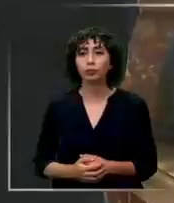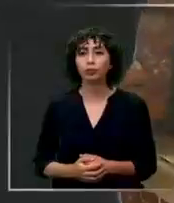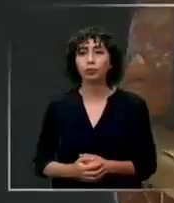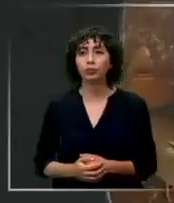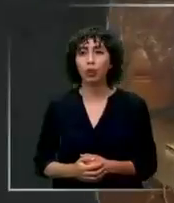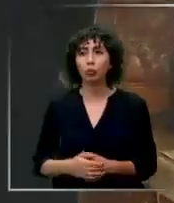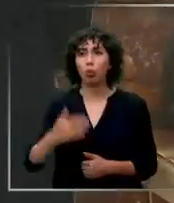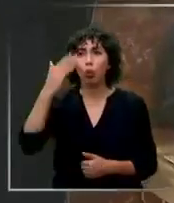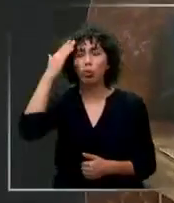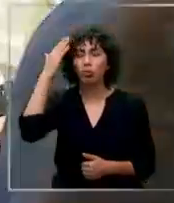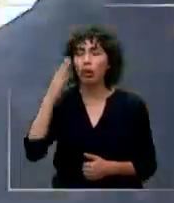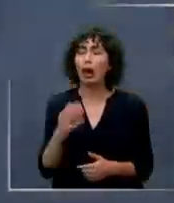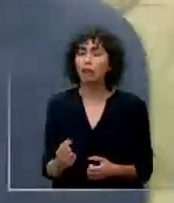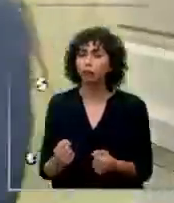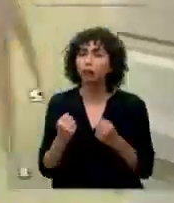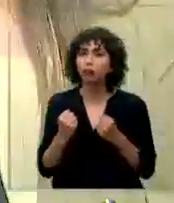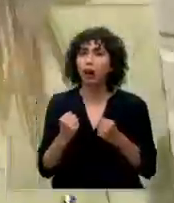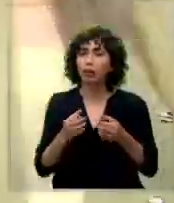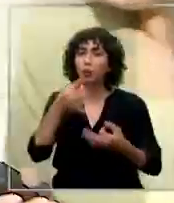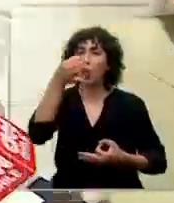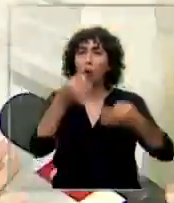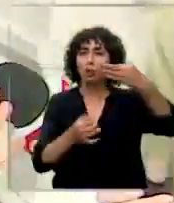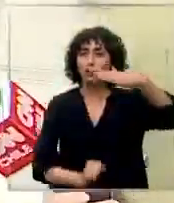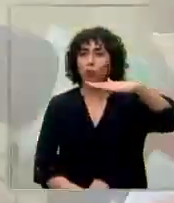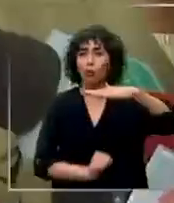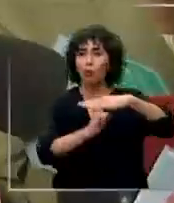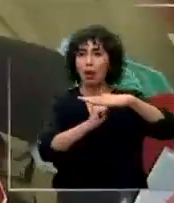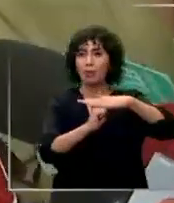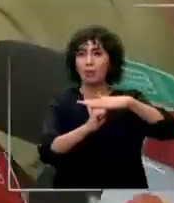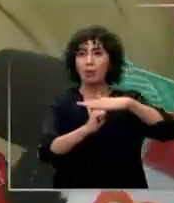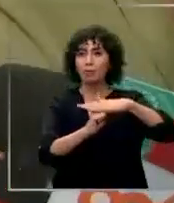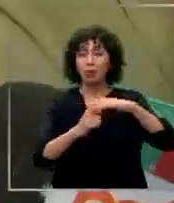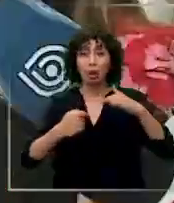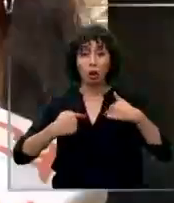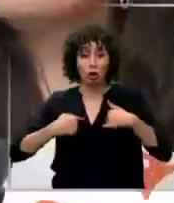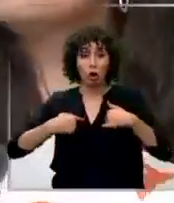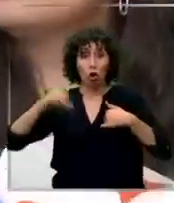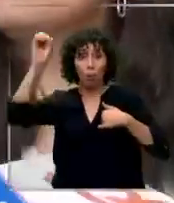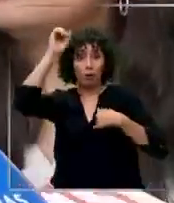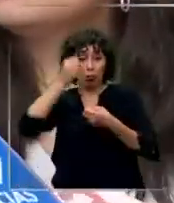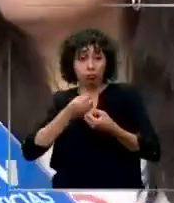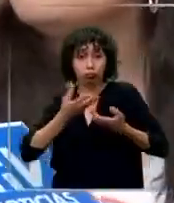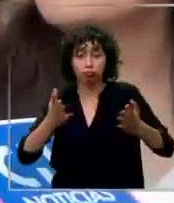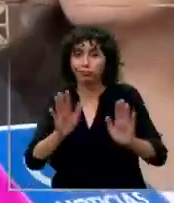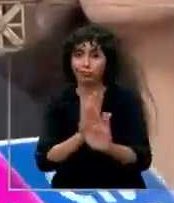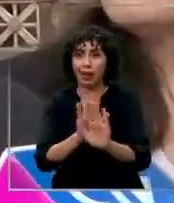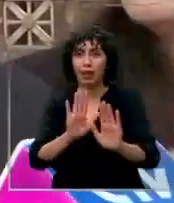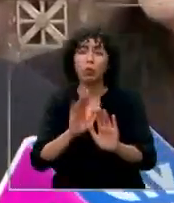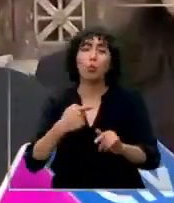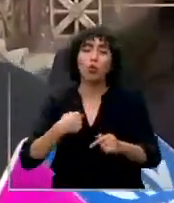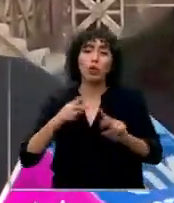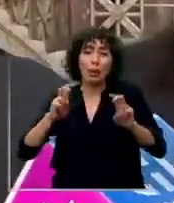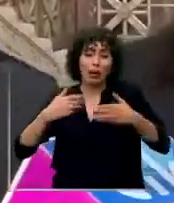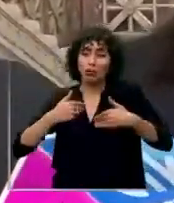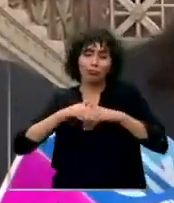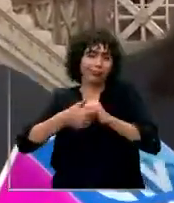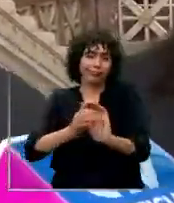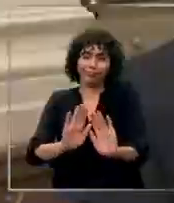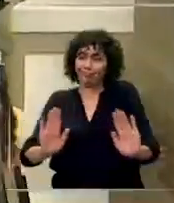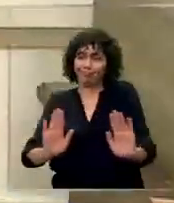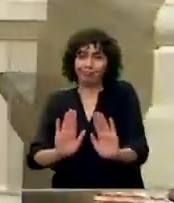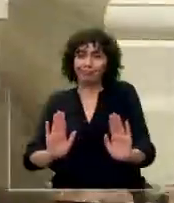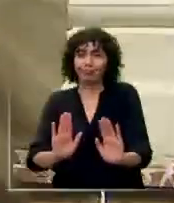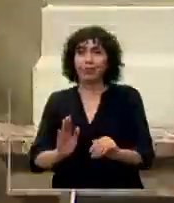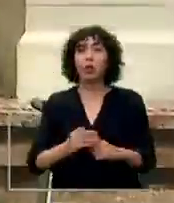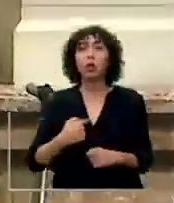Días intensos para la Corte Suprema. No voy a emitir opinión. Ese no era un tema que me corresponde a mí